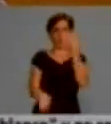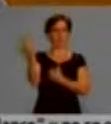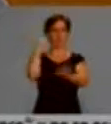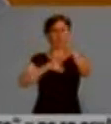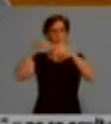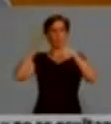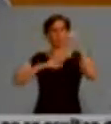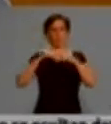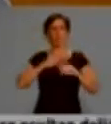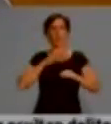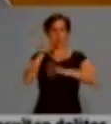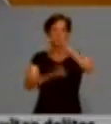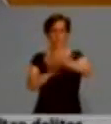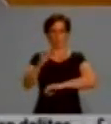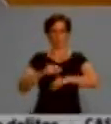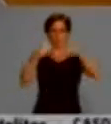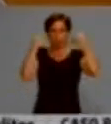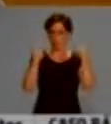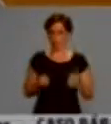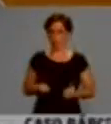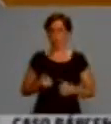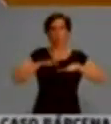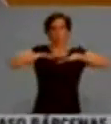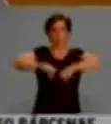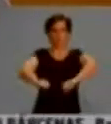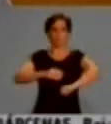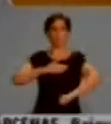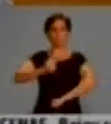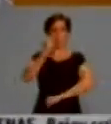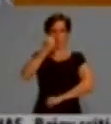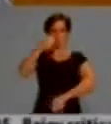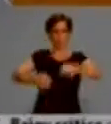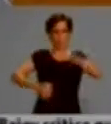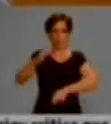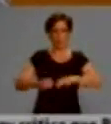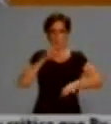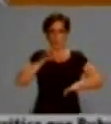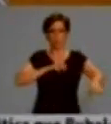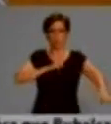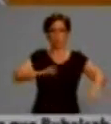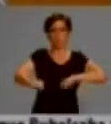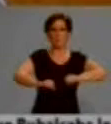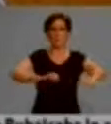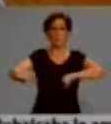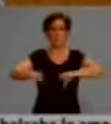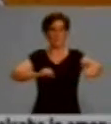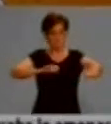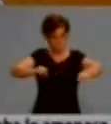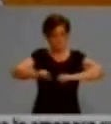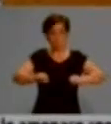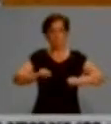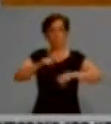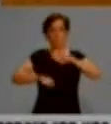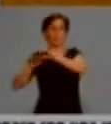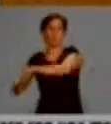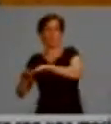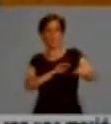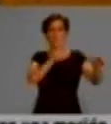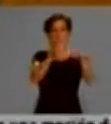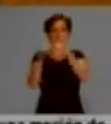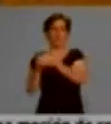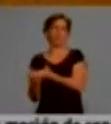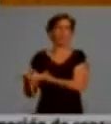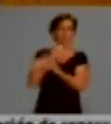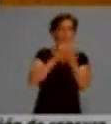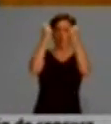la competencia, ocupación del poder judicial. Han colonizado con asentamientos partidistas todas las instituciones